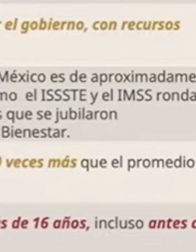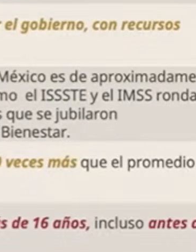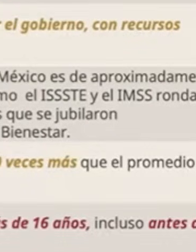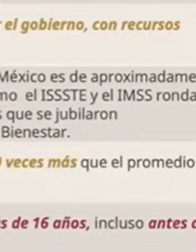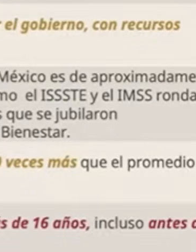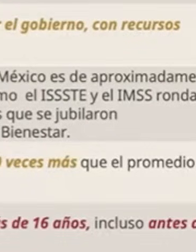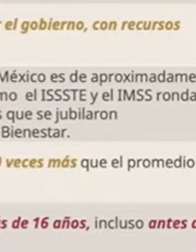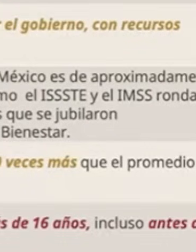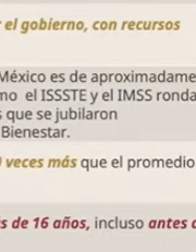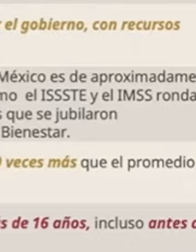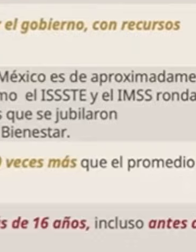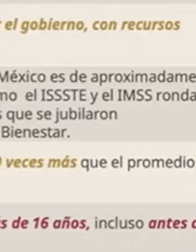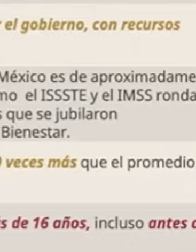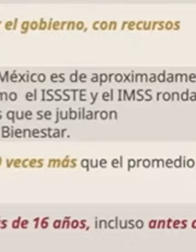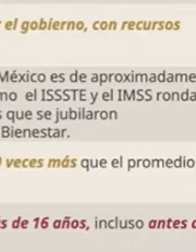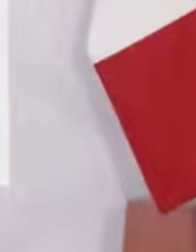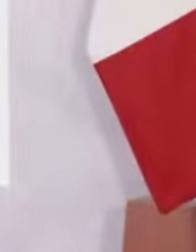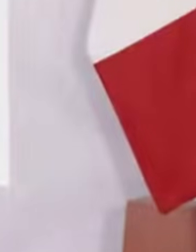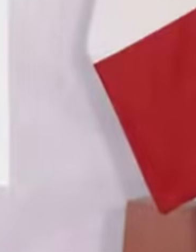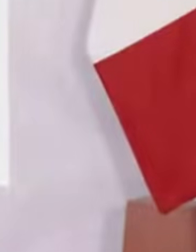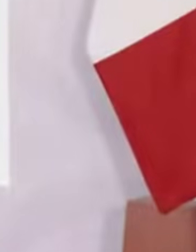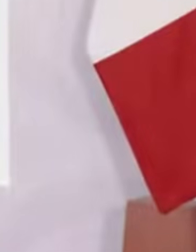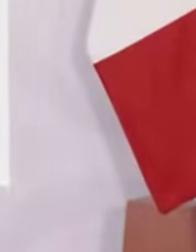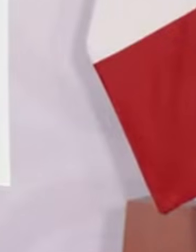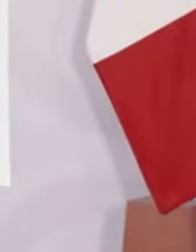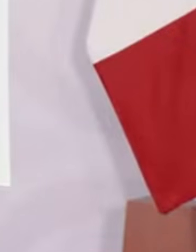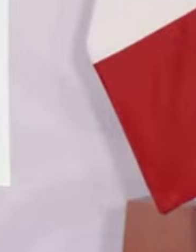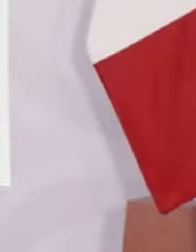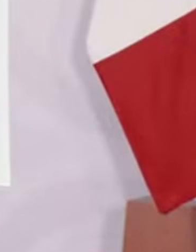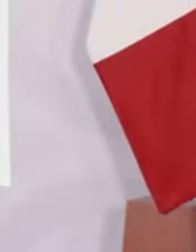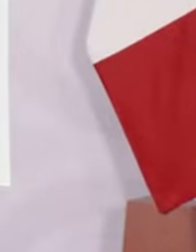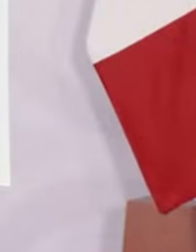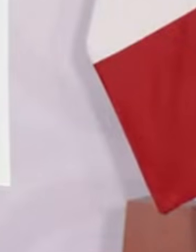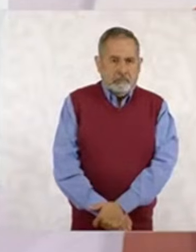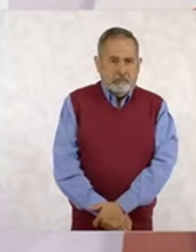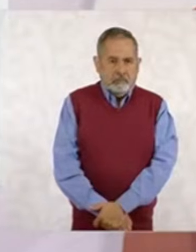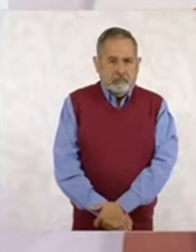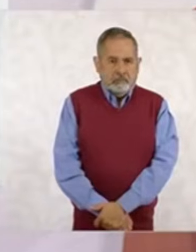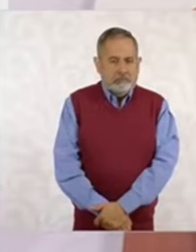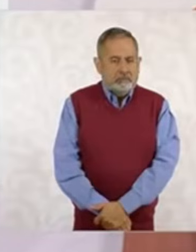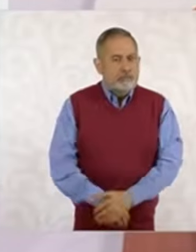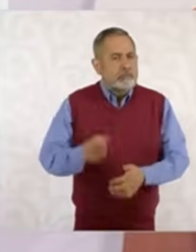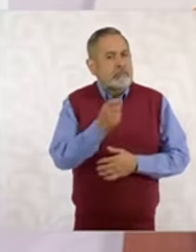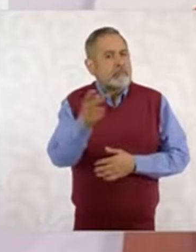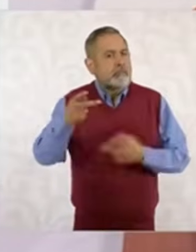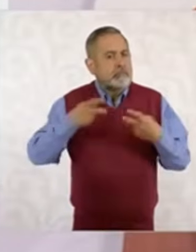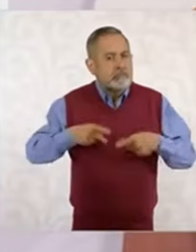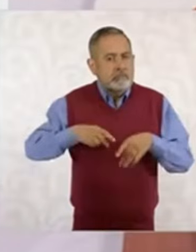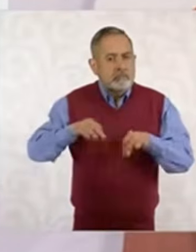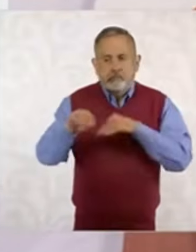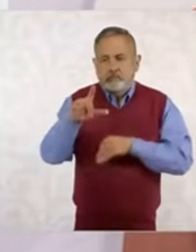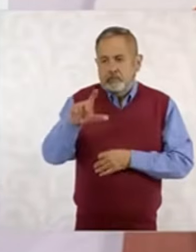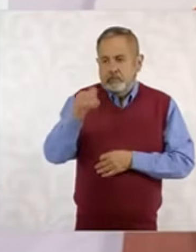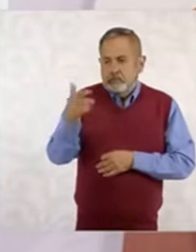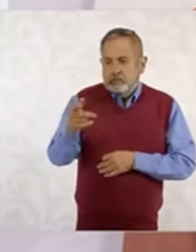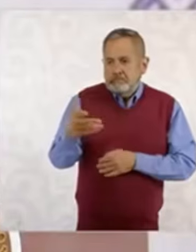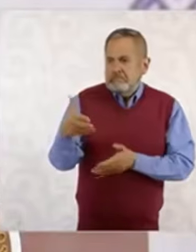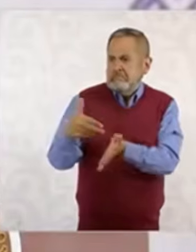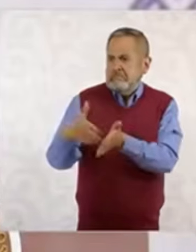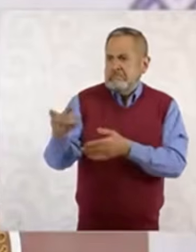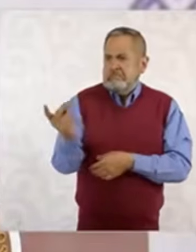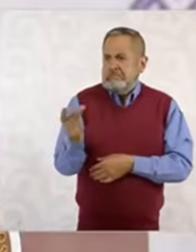Lo desapareció, los trabajadores se quedaron sin nada. Pero a los altos mandos, a eso sí les